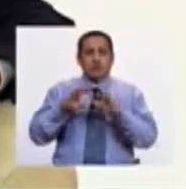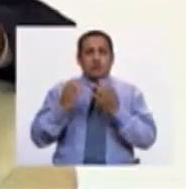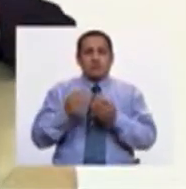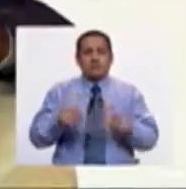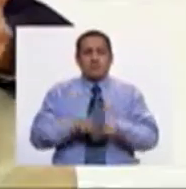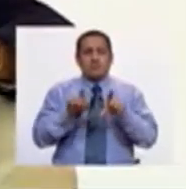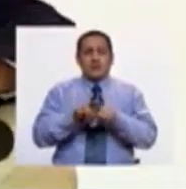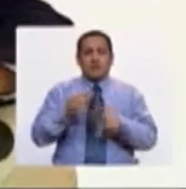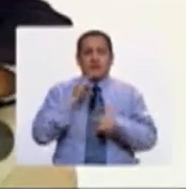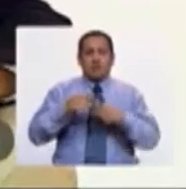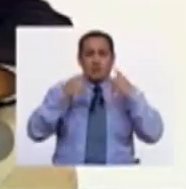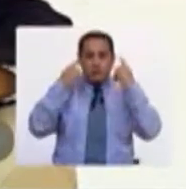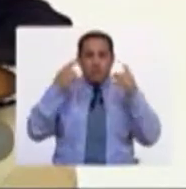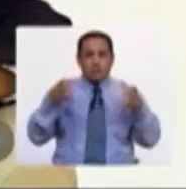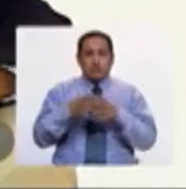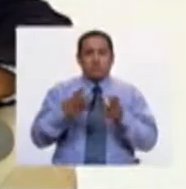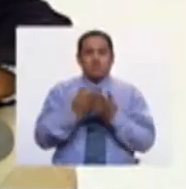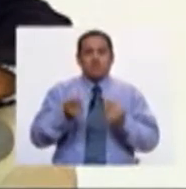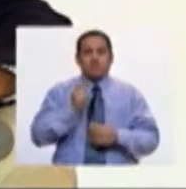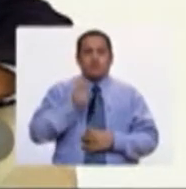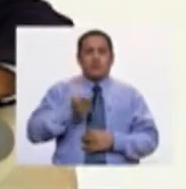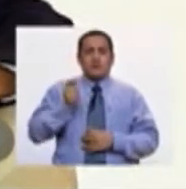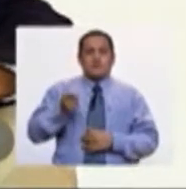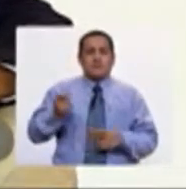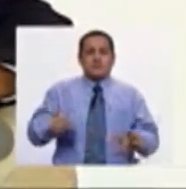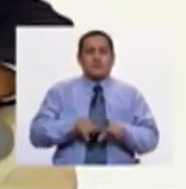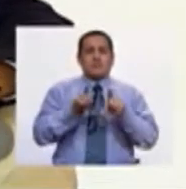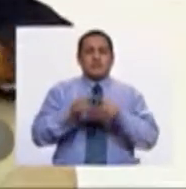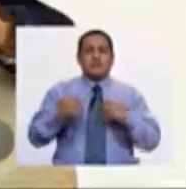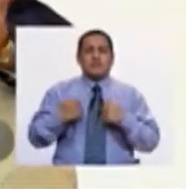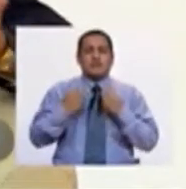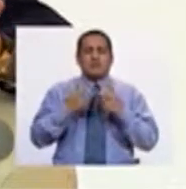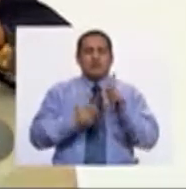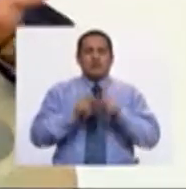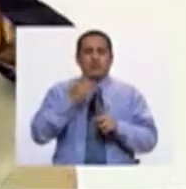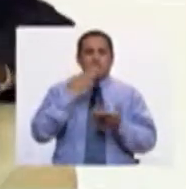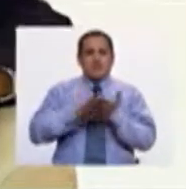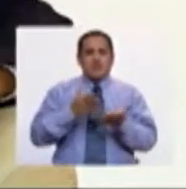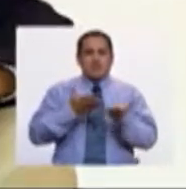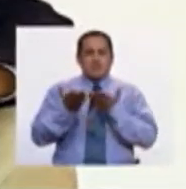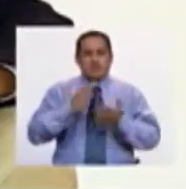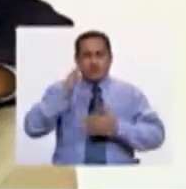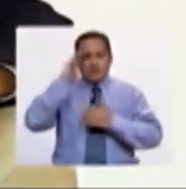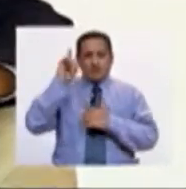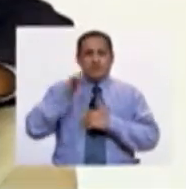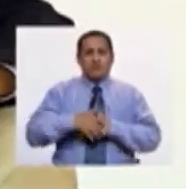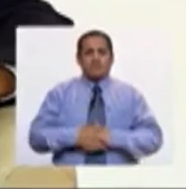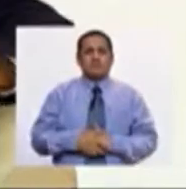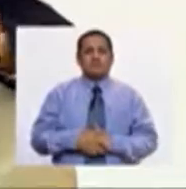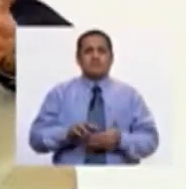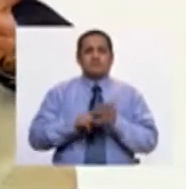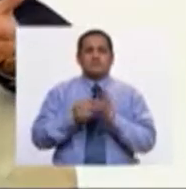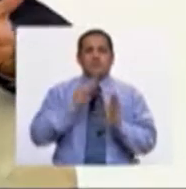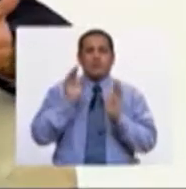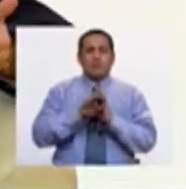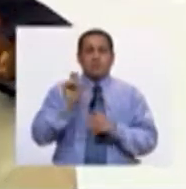la República. Aquí también hay un consenso de todos los magistrados. Y tiene que ver con qué pasa con aquel infractor al servicio militar obligatorio. A ver. Es